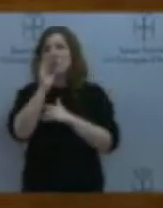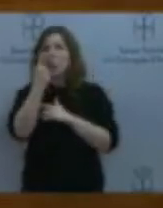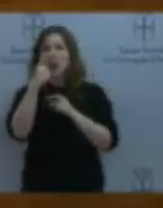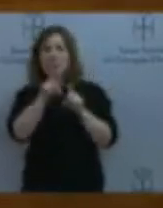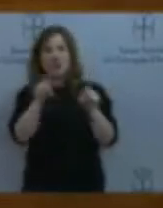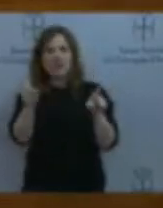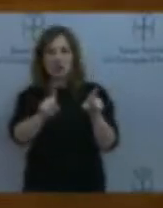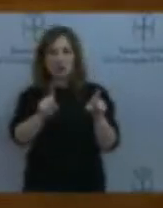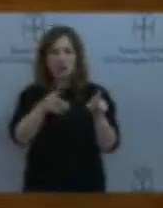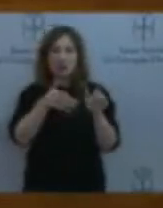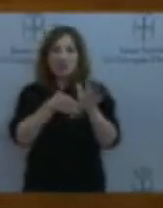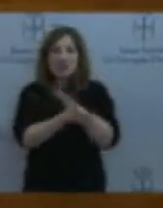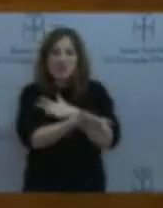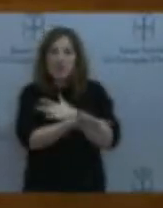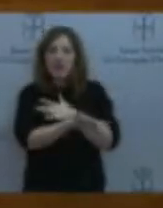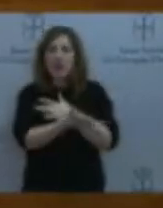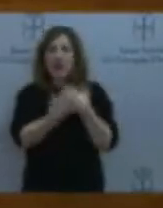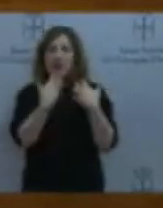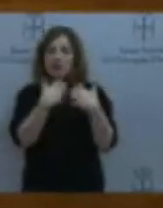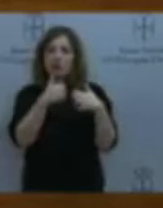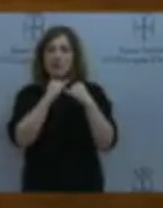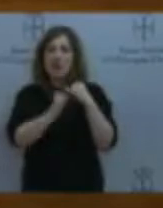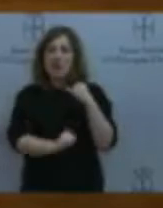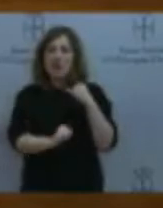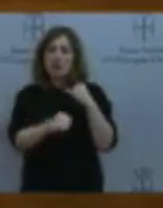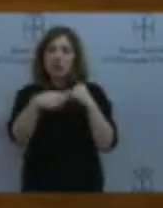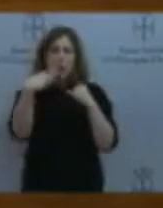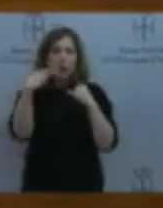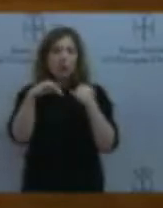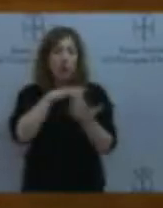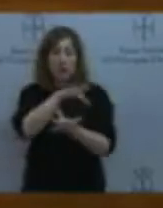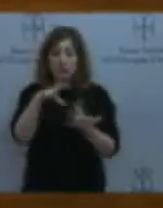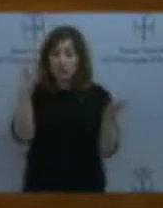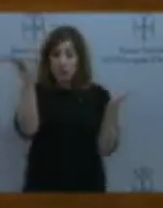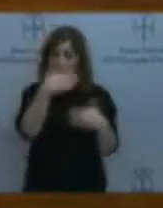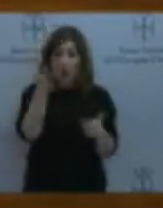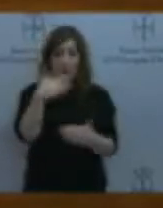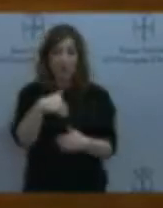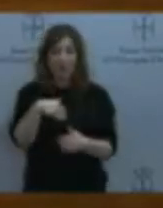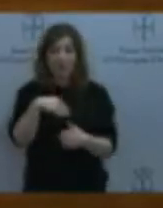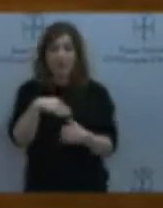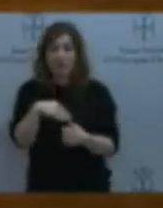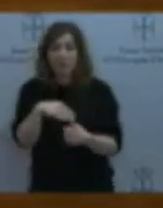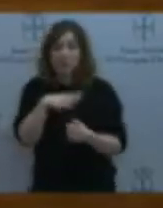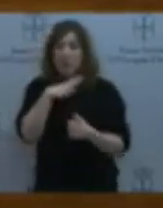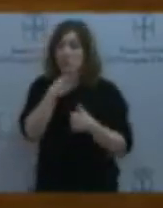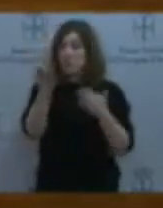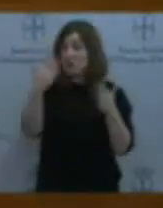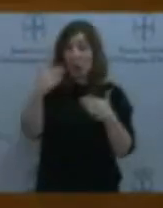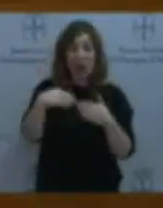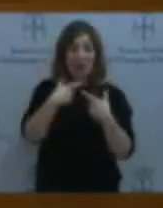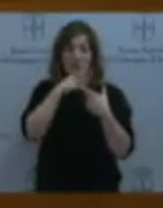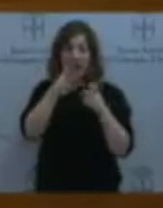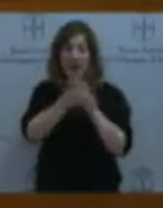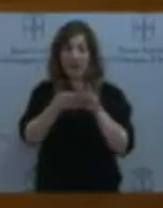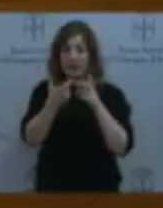mundo. Las industrias eléctricas son las únicas que no han conocido crisis ninguna, porque no hay libre mercado ninguno que hable en el sector eléctrico,